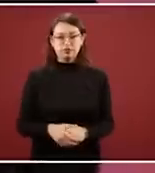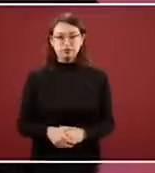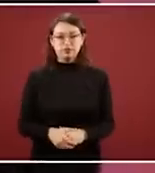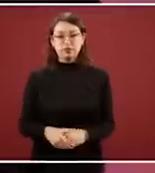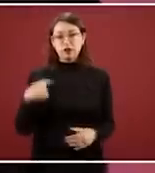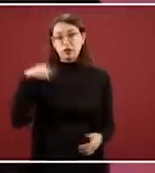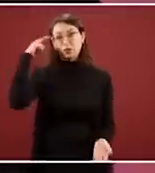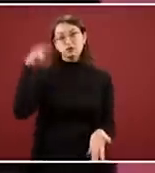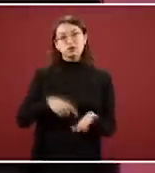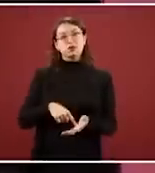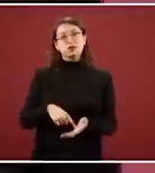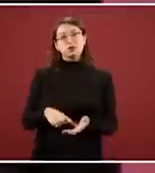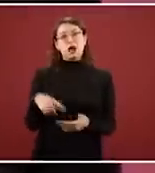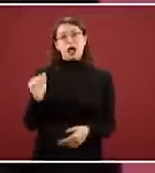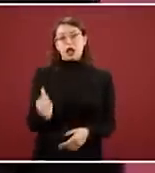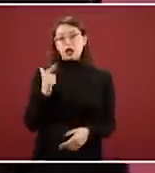considerar